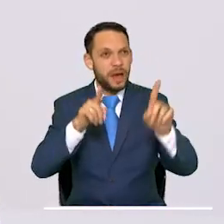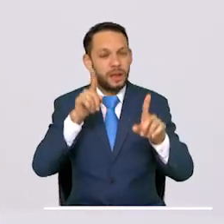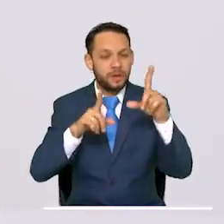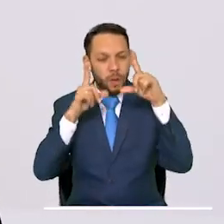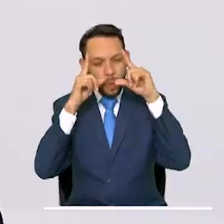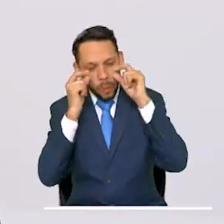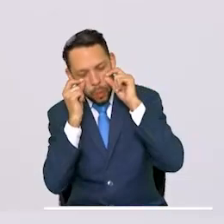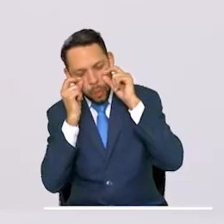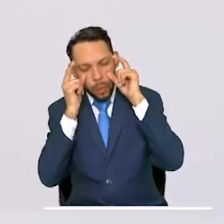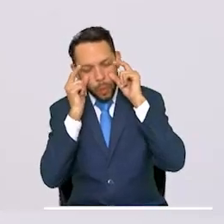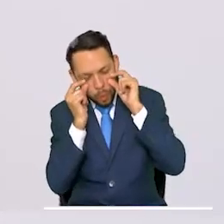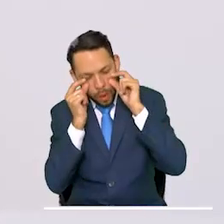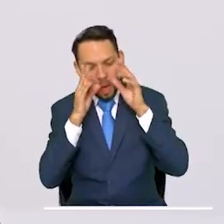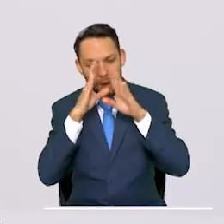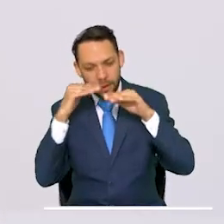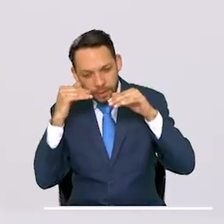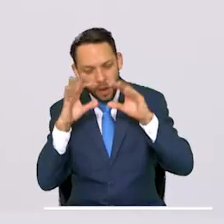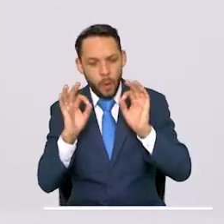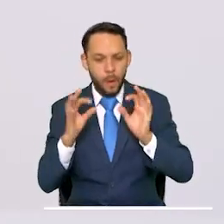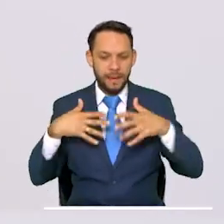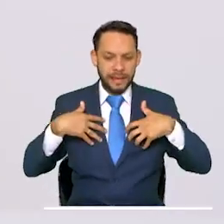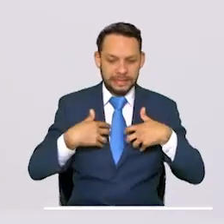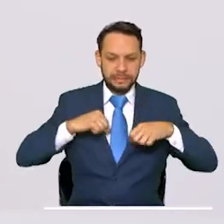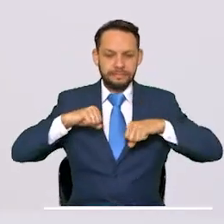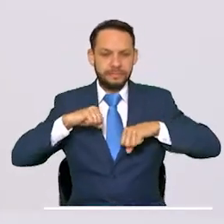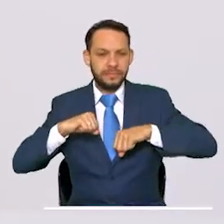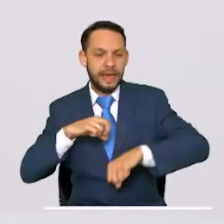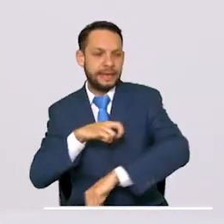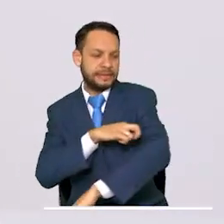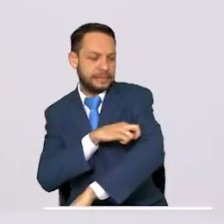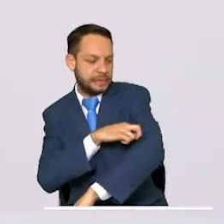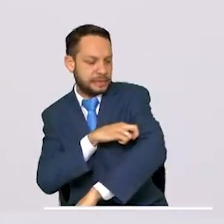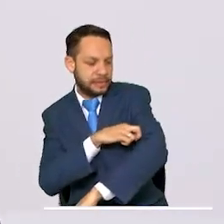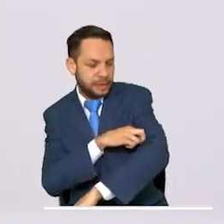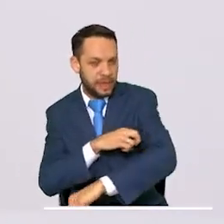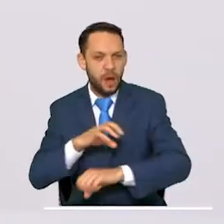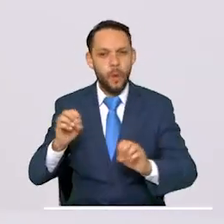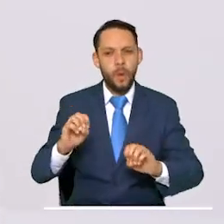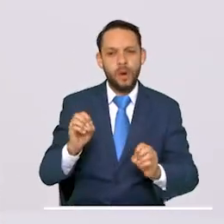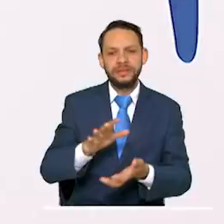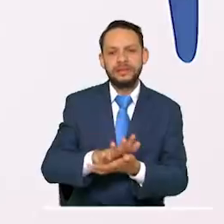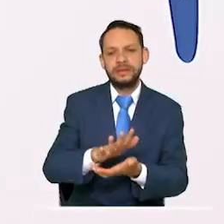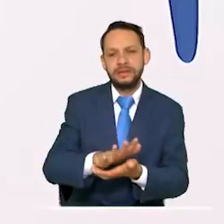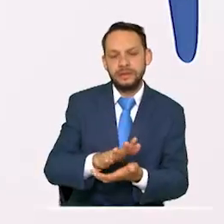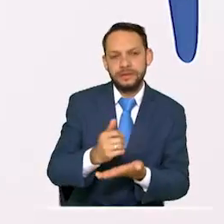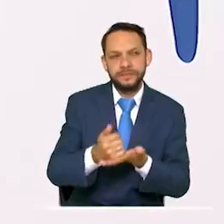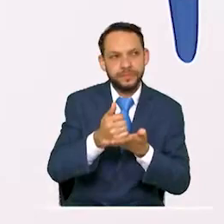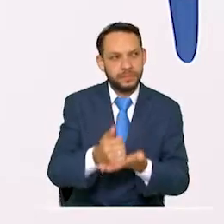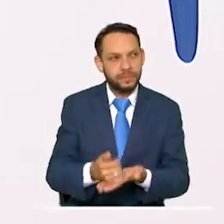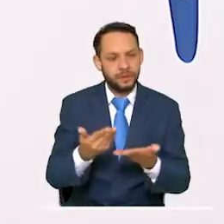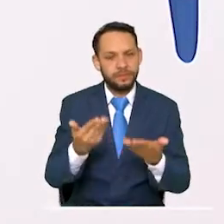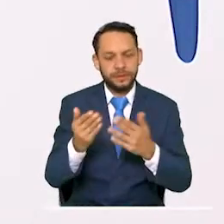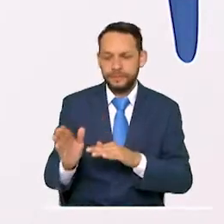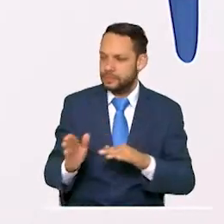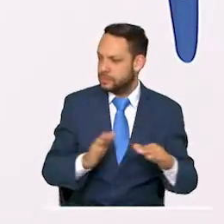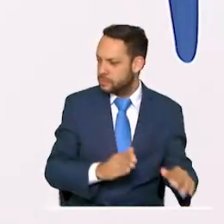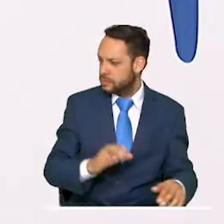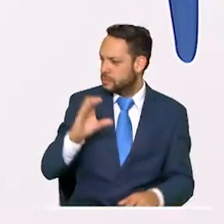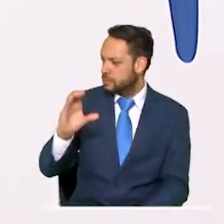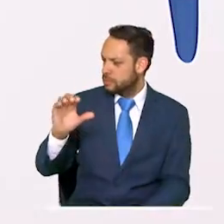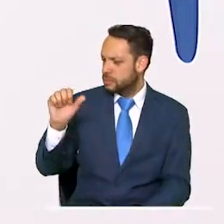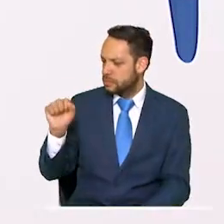garantiza una actividad y una energía en el día, mayor tranquilidad. ¿Tiene el cannabinoide como tal actúa o